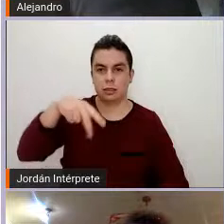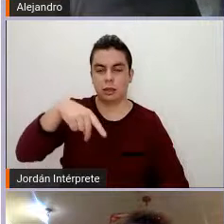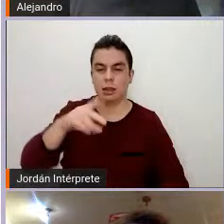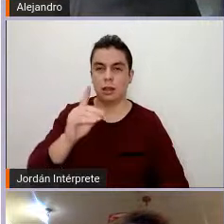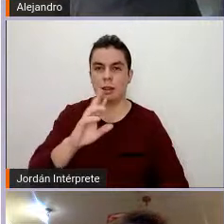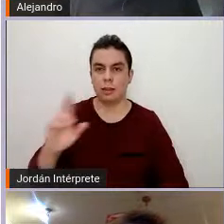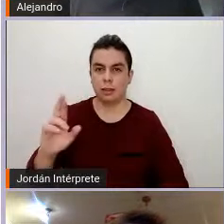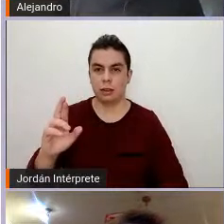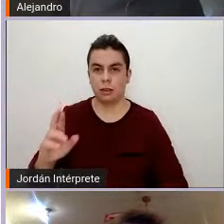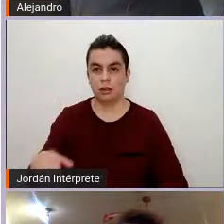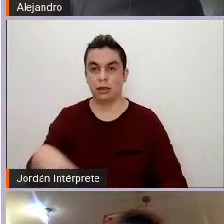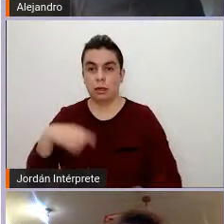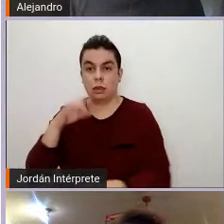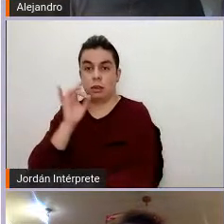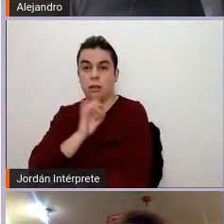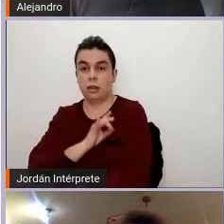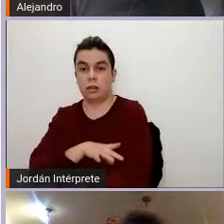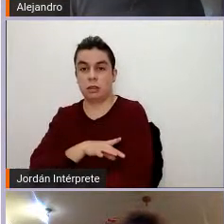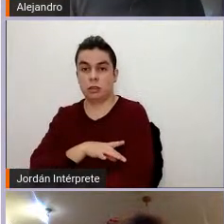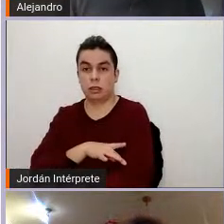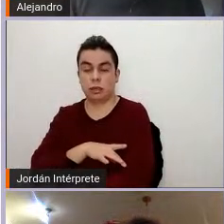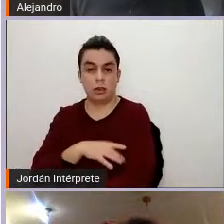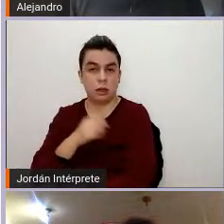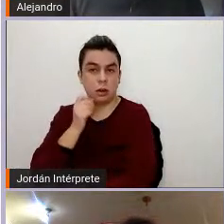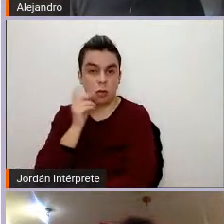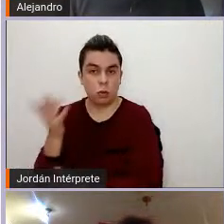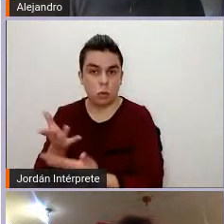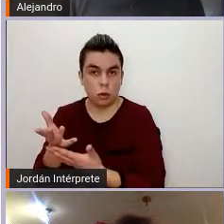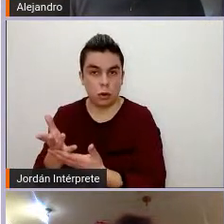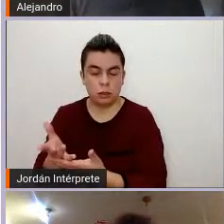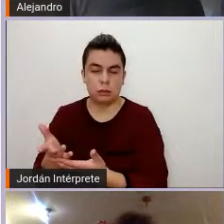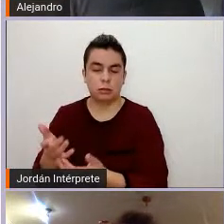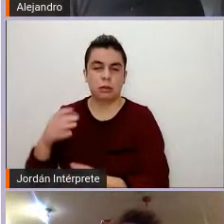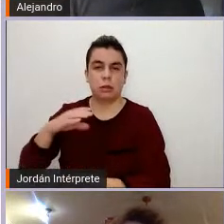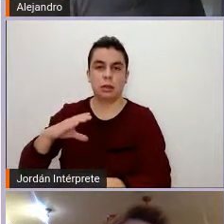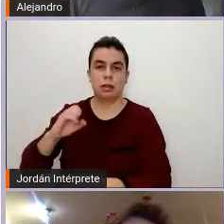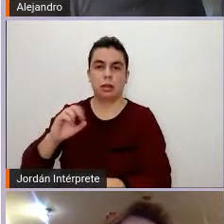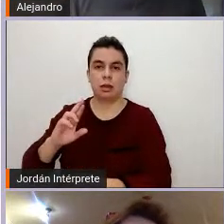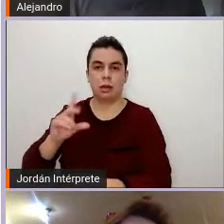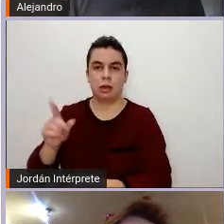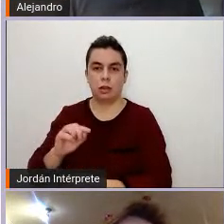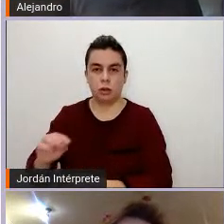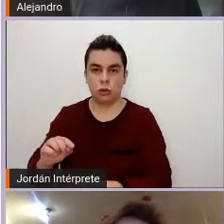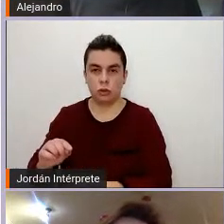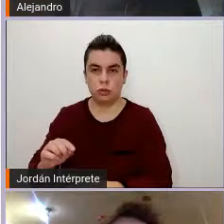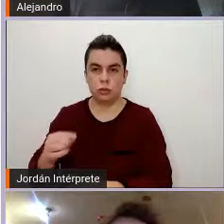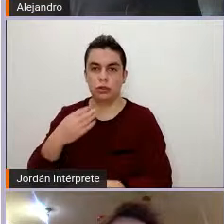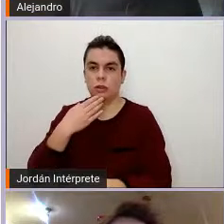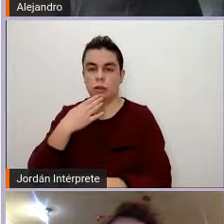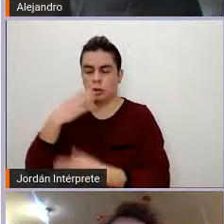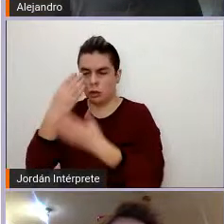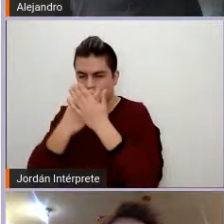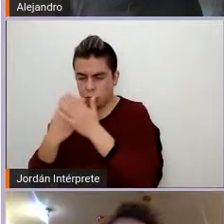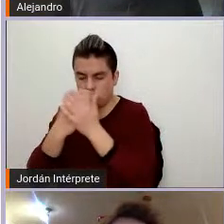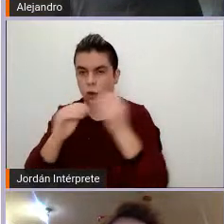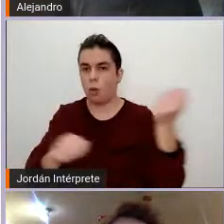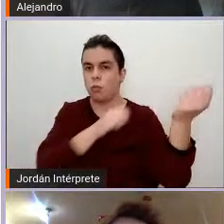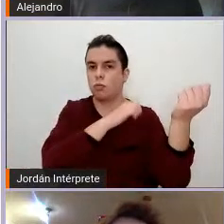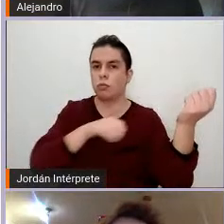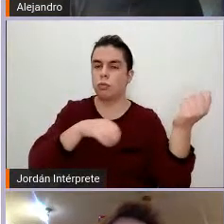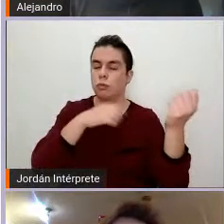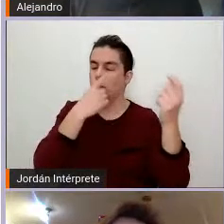En Chile, tenemos la referencia de Carlos Isamit, quien estudió música y arte al mismo tiempo,